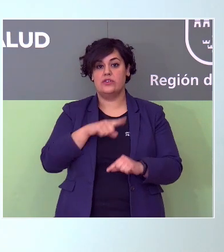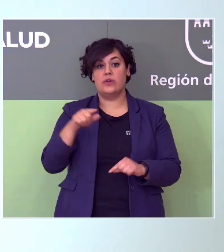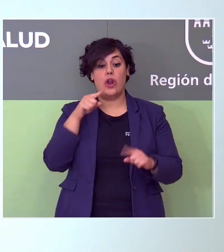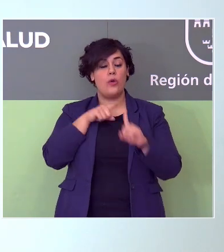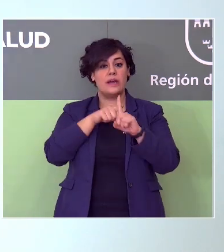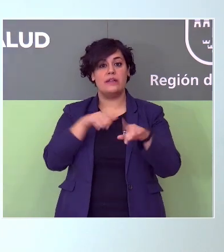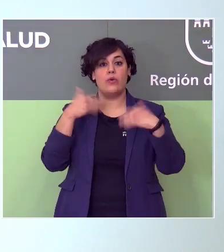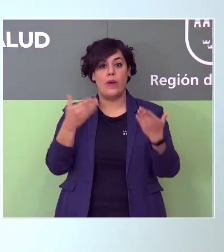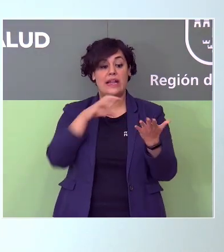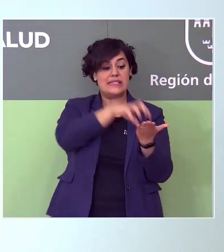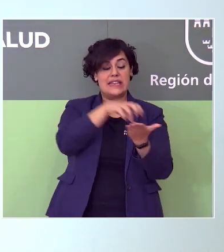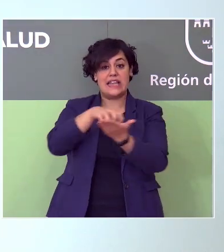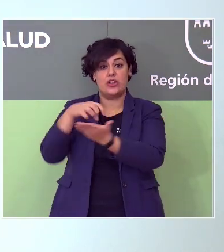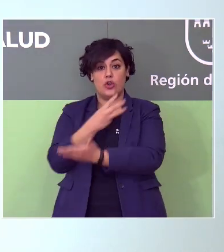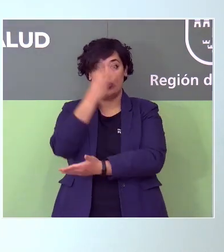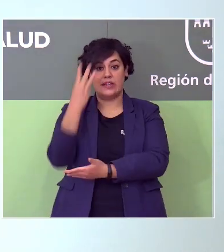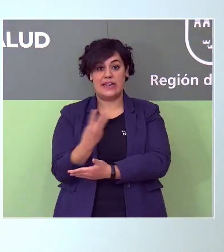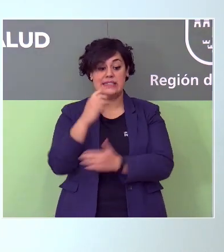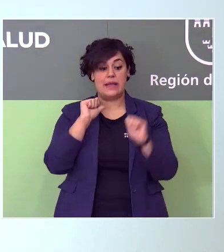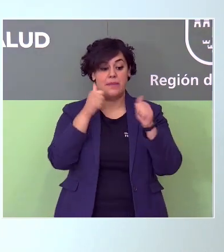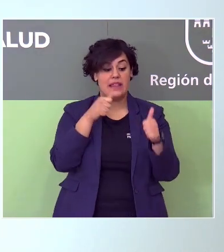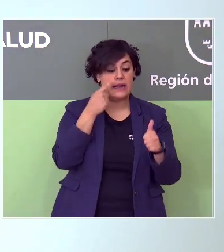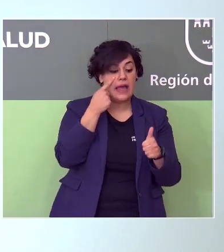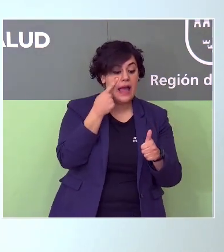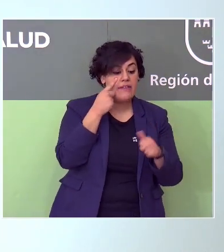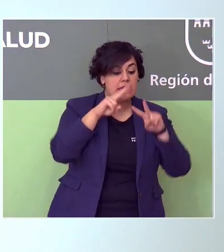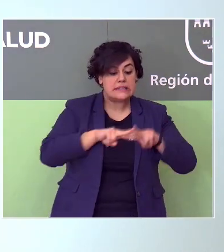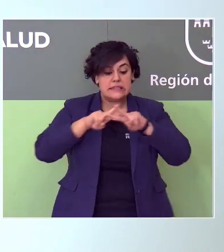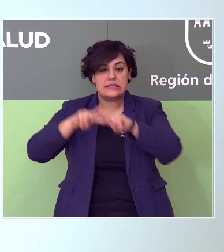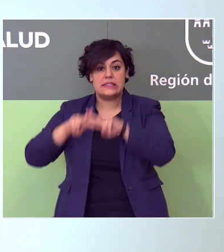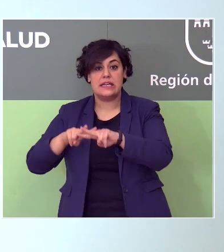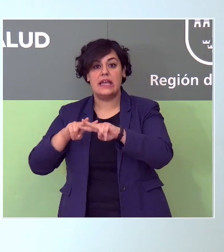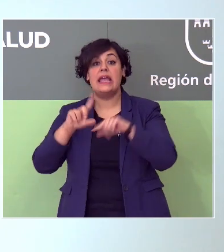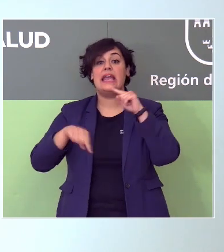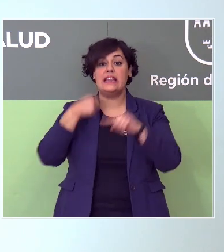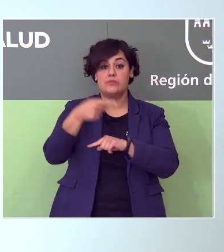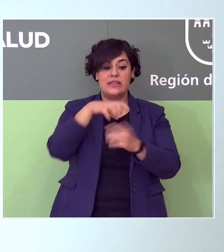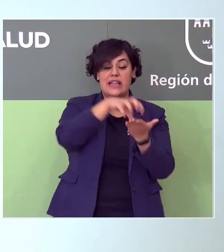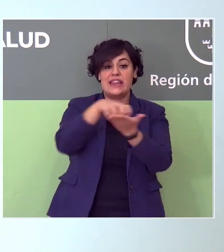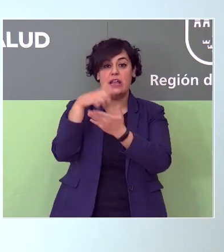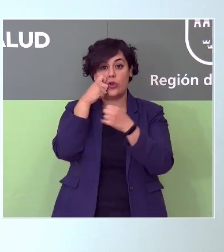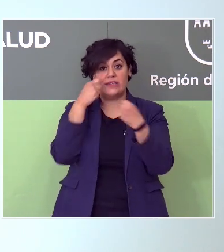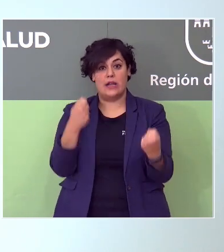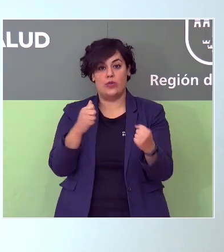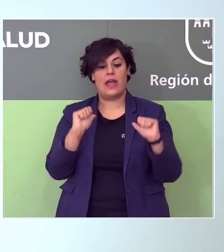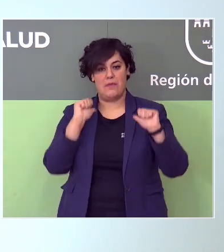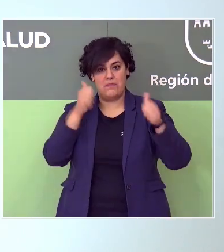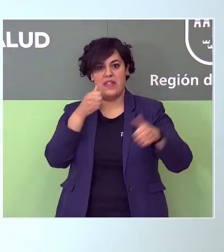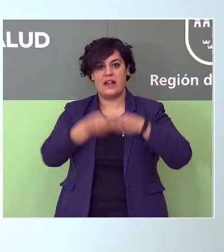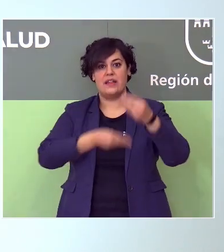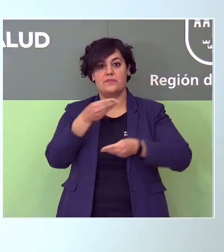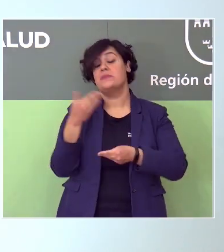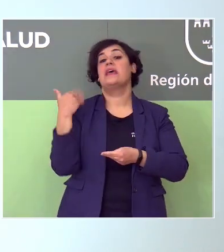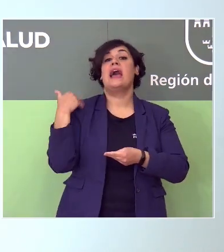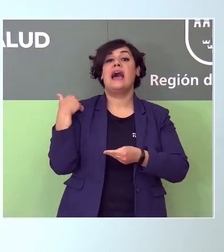para validar el procedimiento de su realización antes de extenderlo al resto de centros de salud. A lo largo del día de ayer se hicieron más